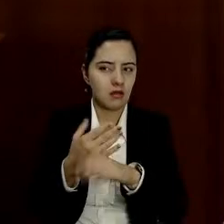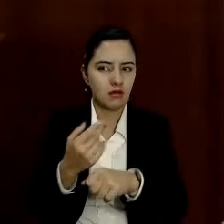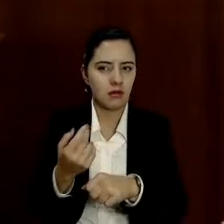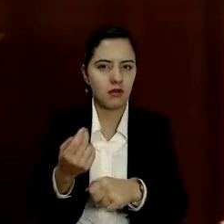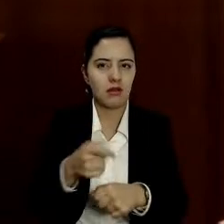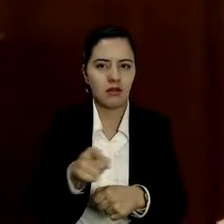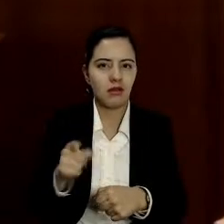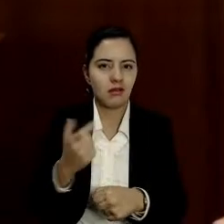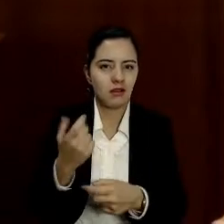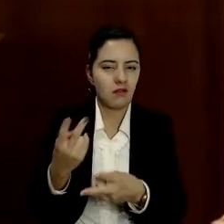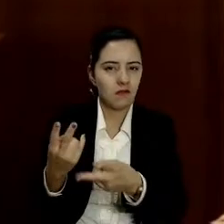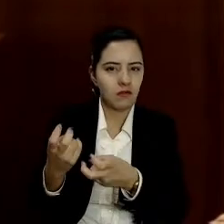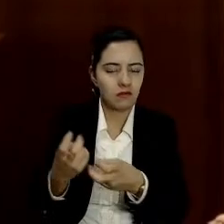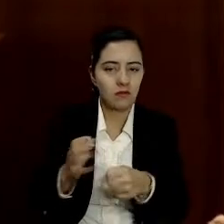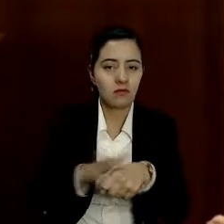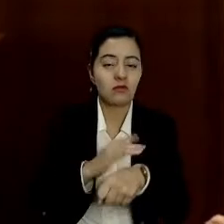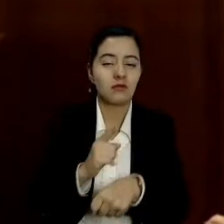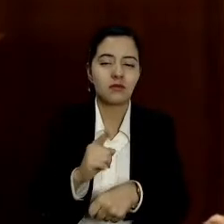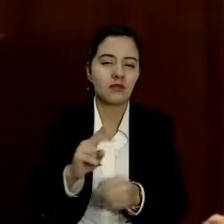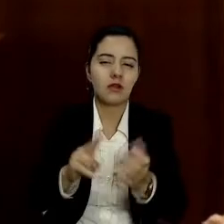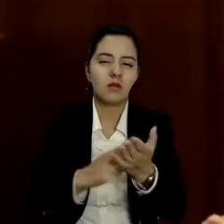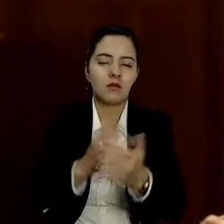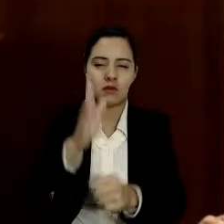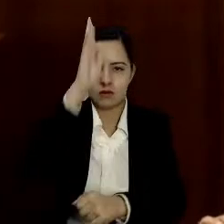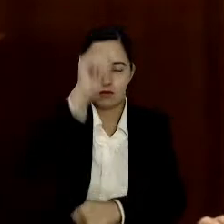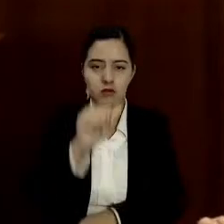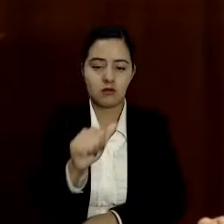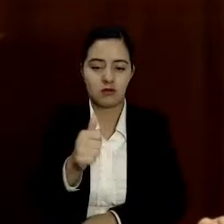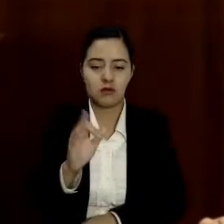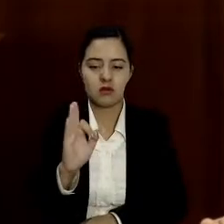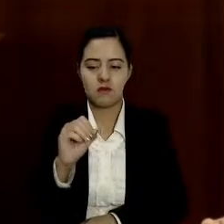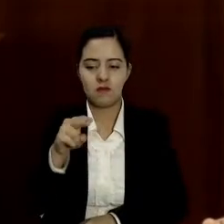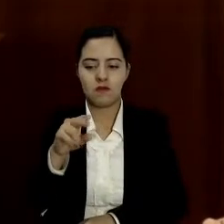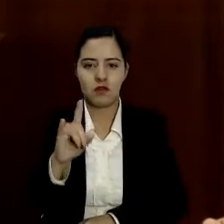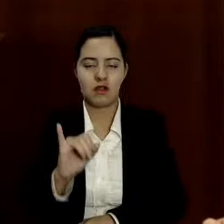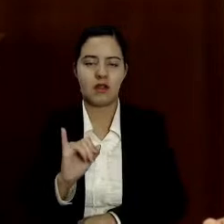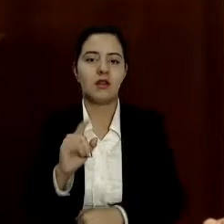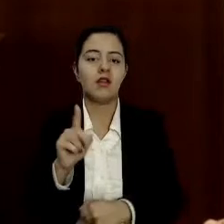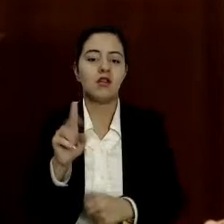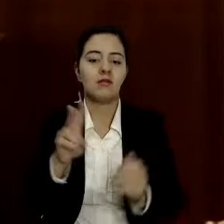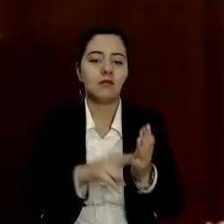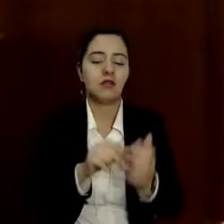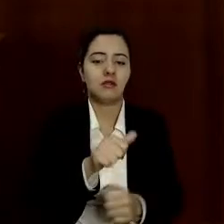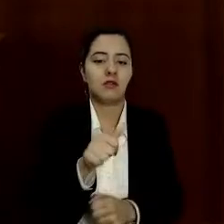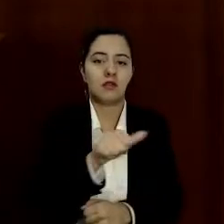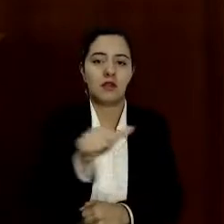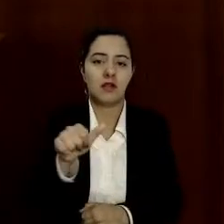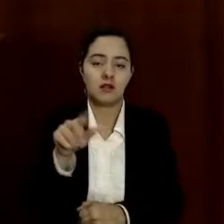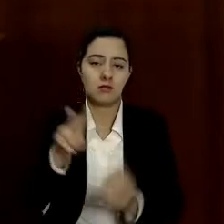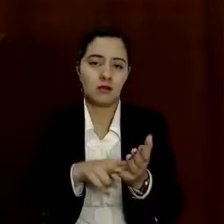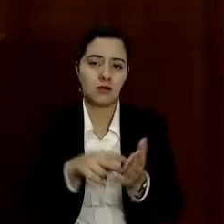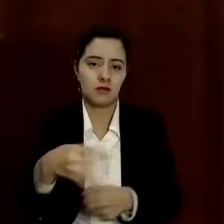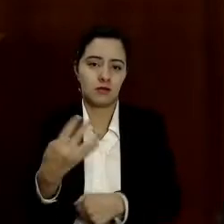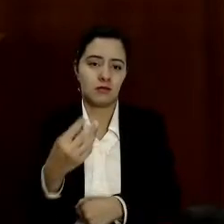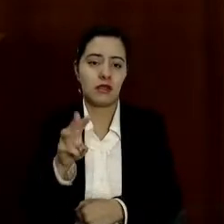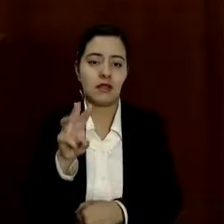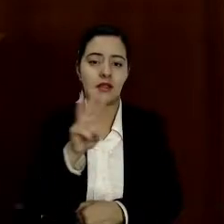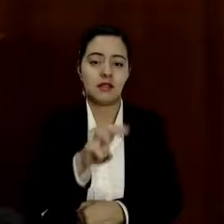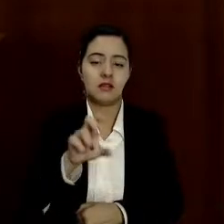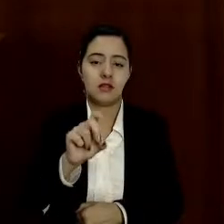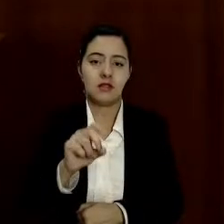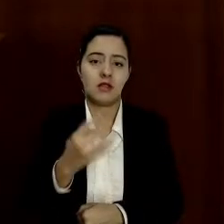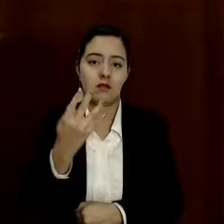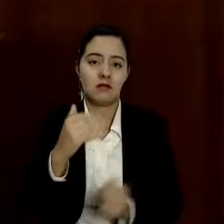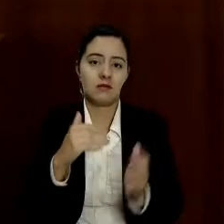convenios firmados con el FONDIC entre el 2012 y 14, ascendieron a 334 millones de